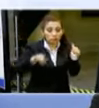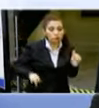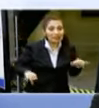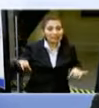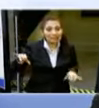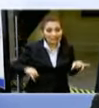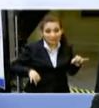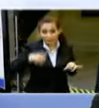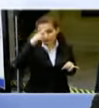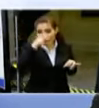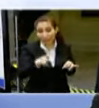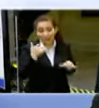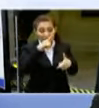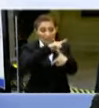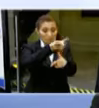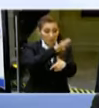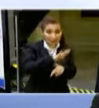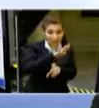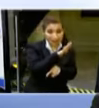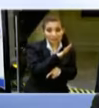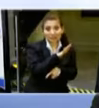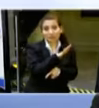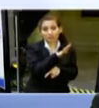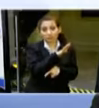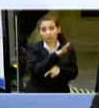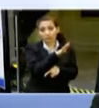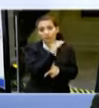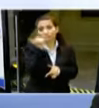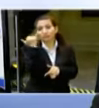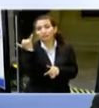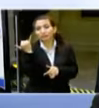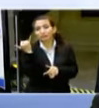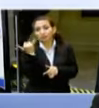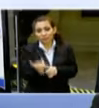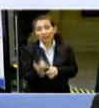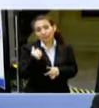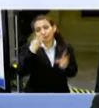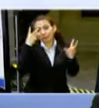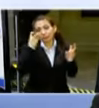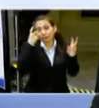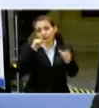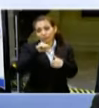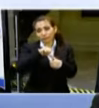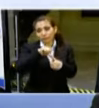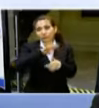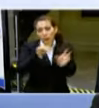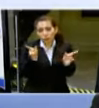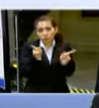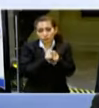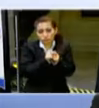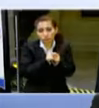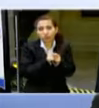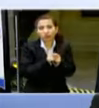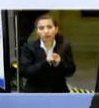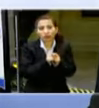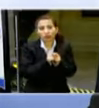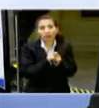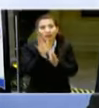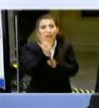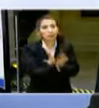de México y de América Latina. Y ese sería el tema con Centroamérica. Brevemente, lo